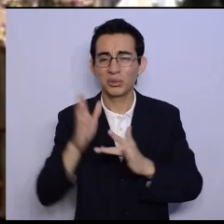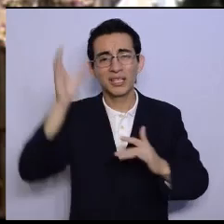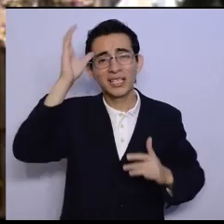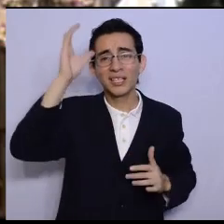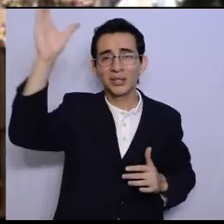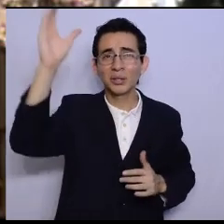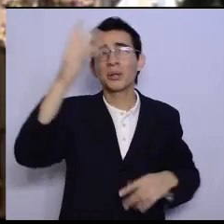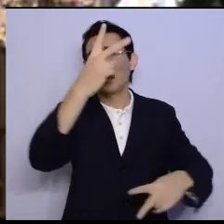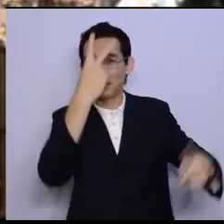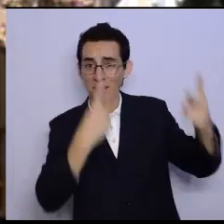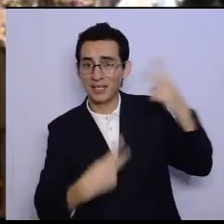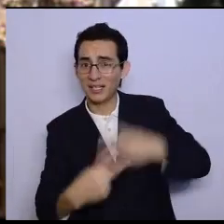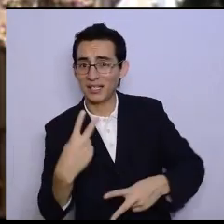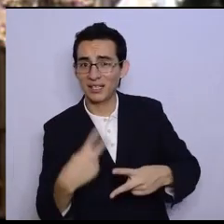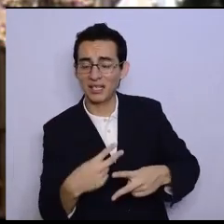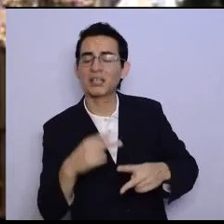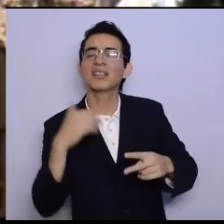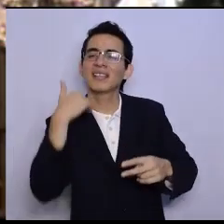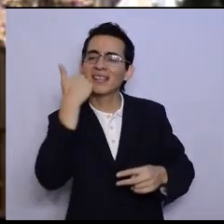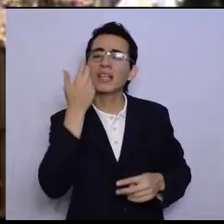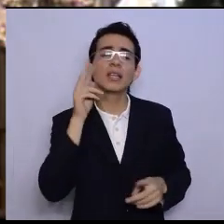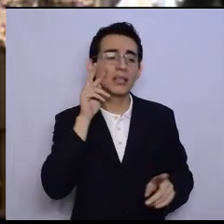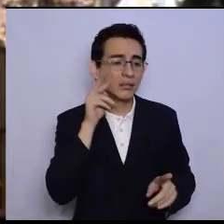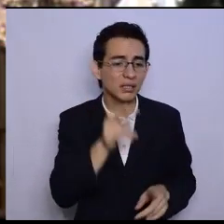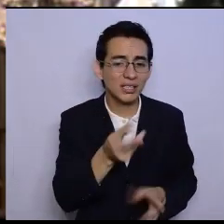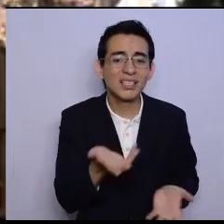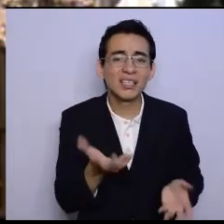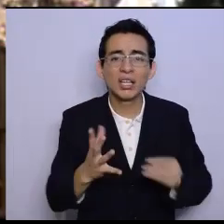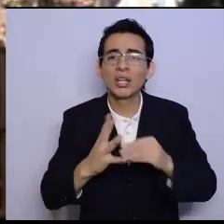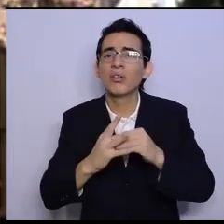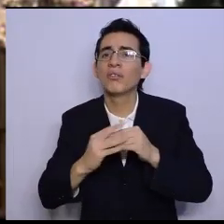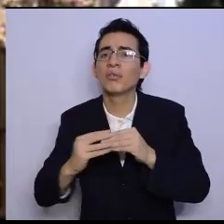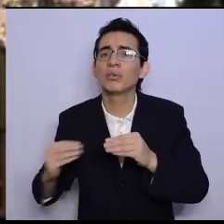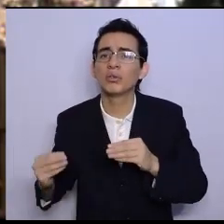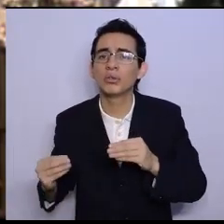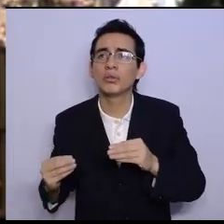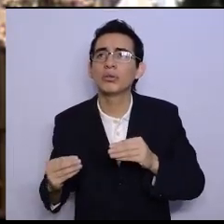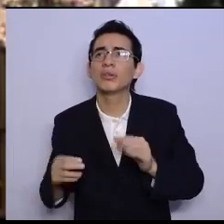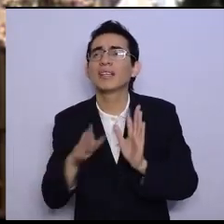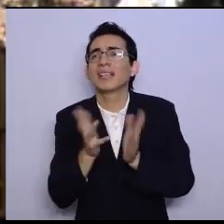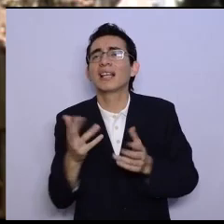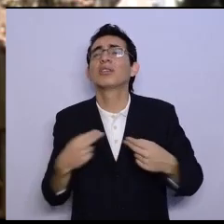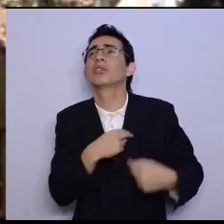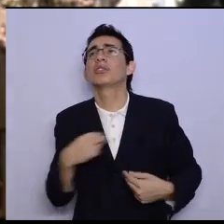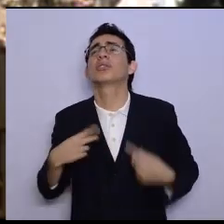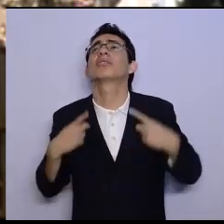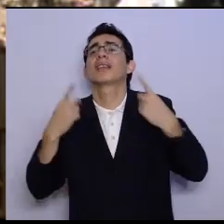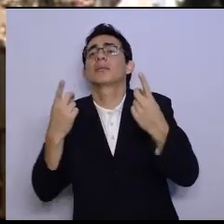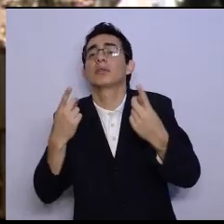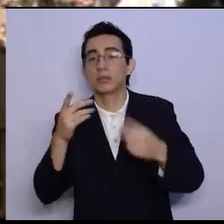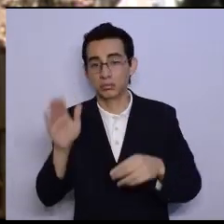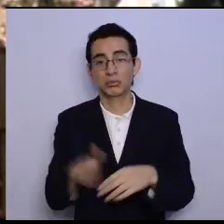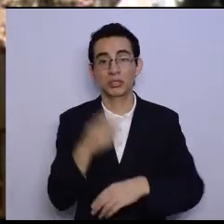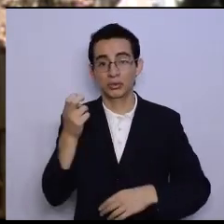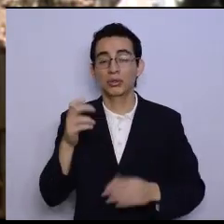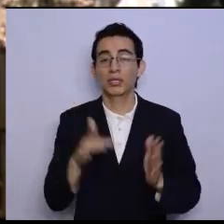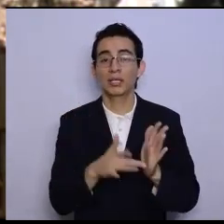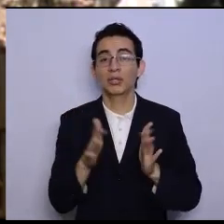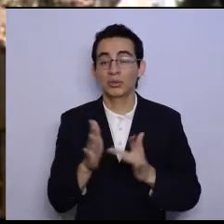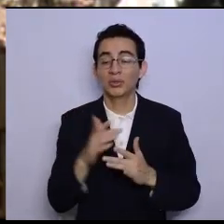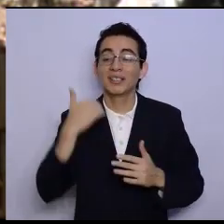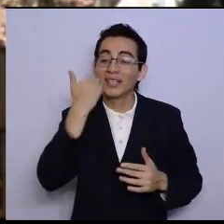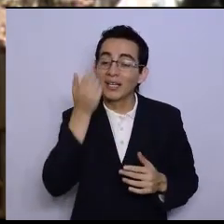quiere ver fruto en nosotros, ¿sí? Entonces, nuestra fe será probada, pero al